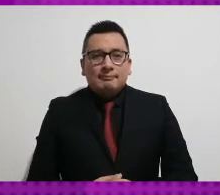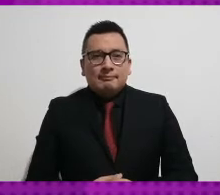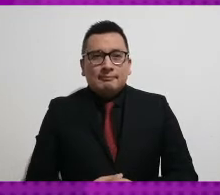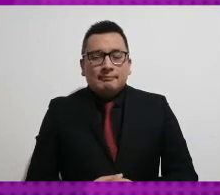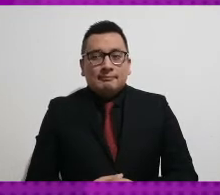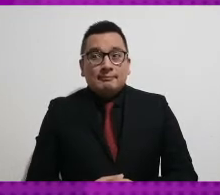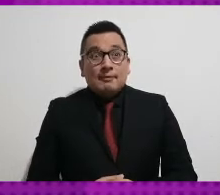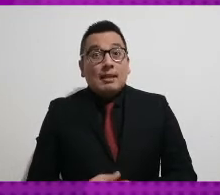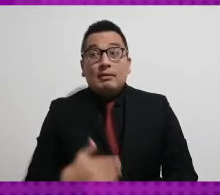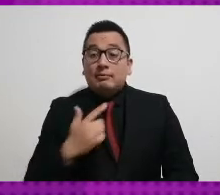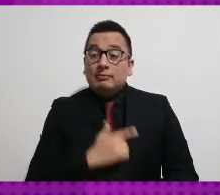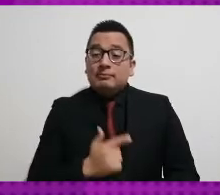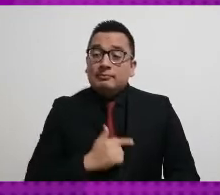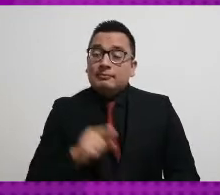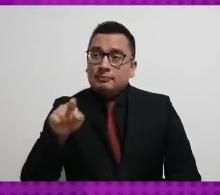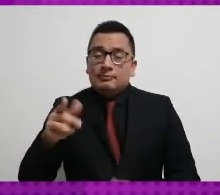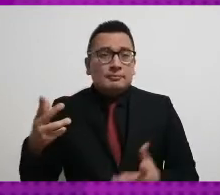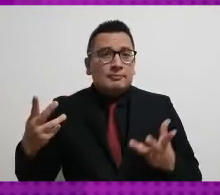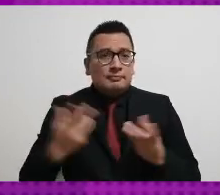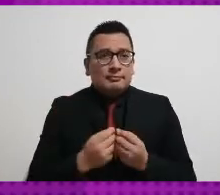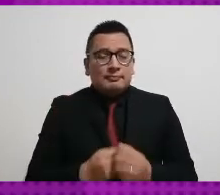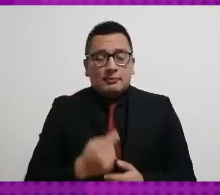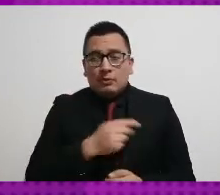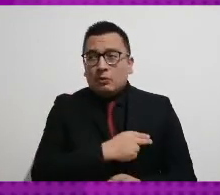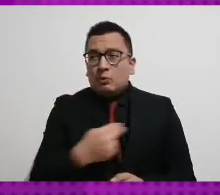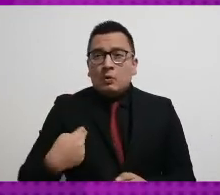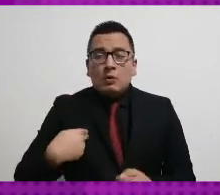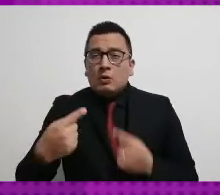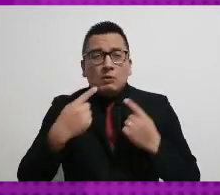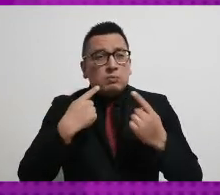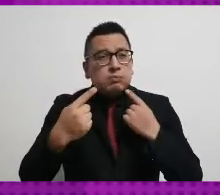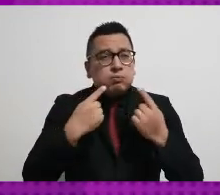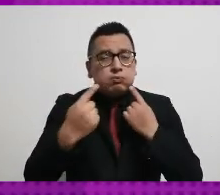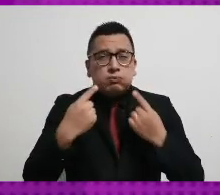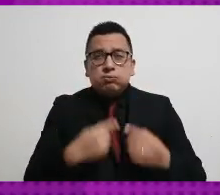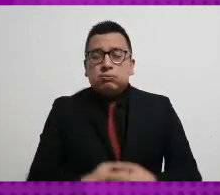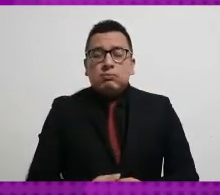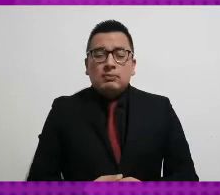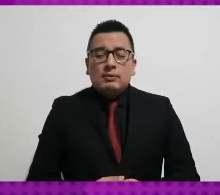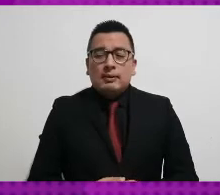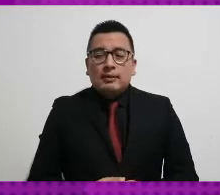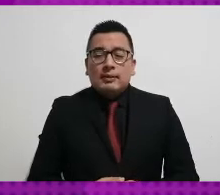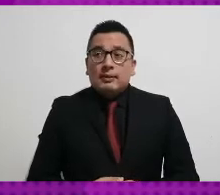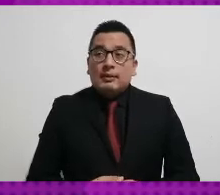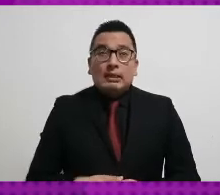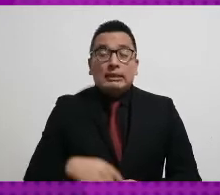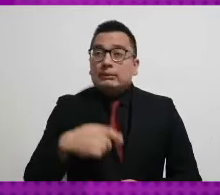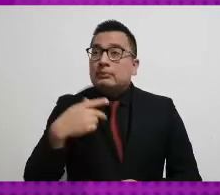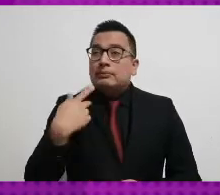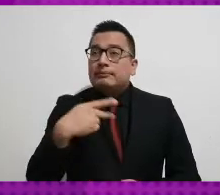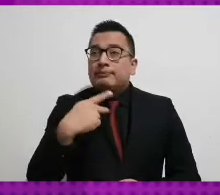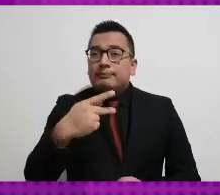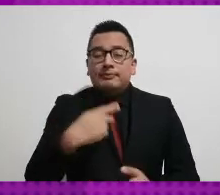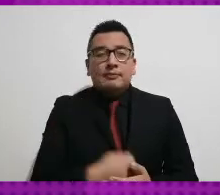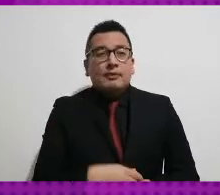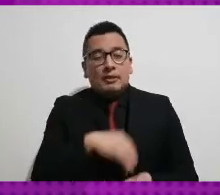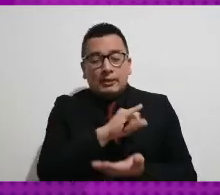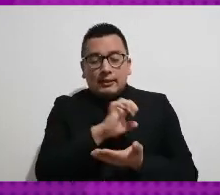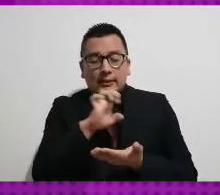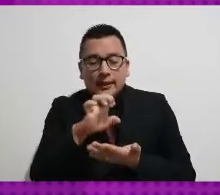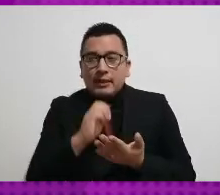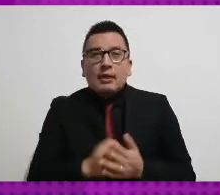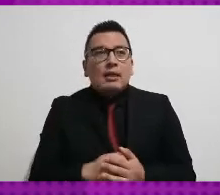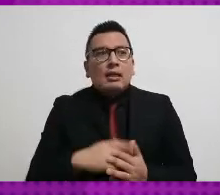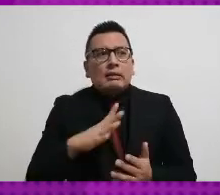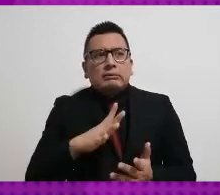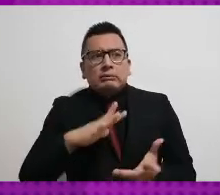ustedes. Pues es un gusto tenerles aquí con nosotros para platicarnos un poquito de lo mucho que se hace en la Contraloría Interna del Instituto